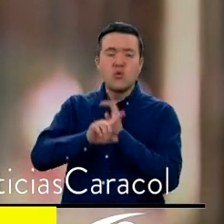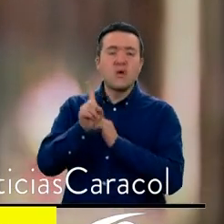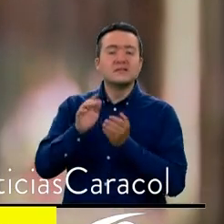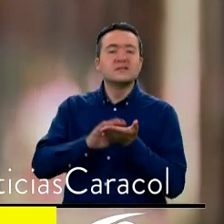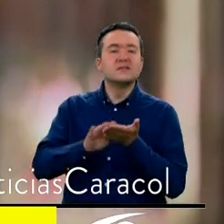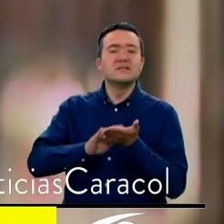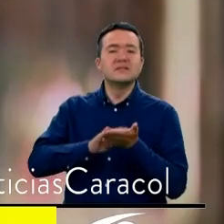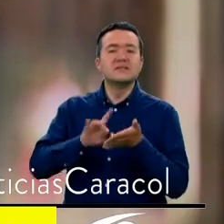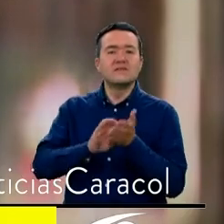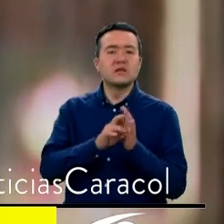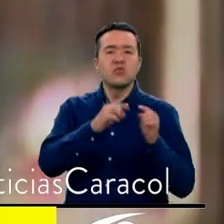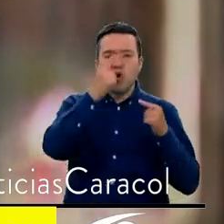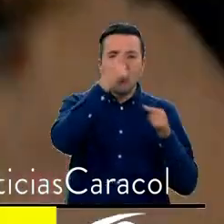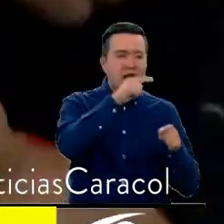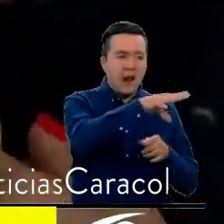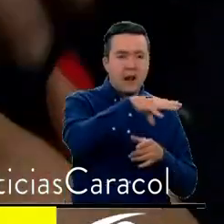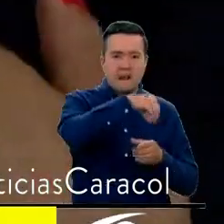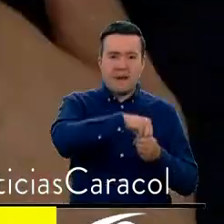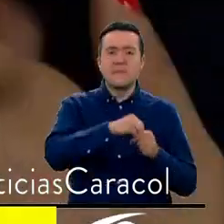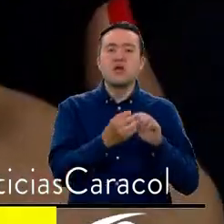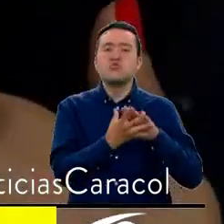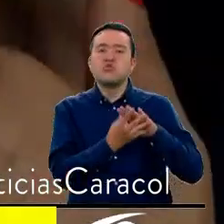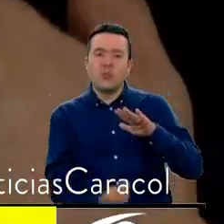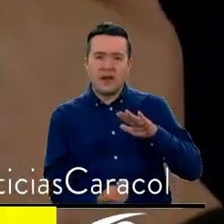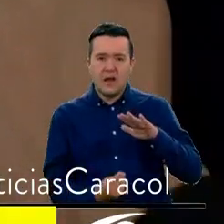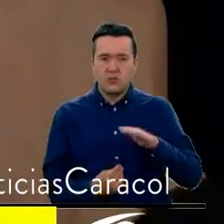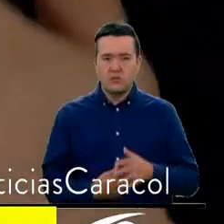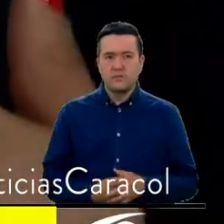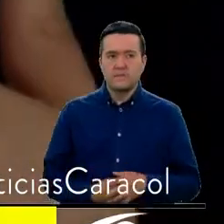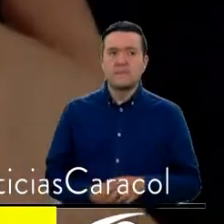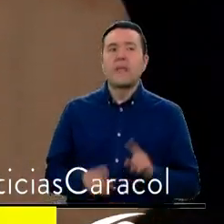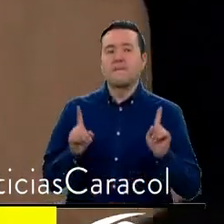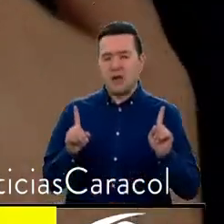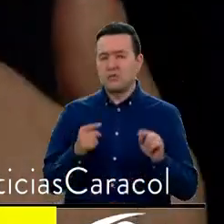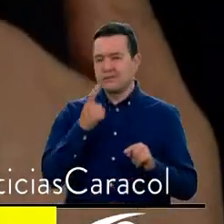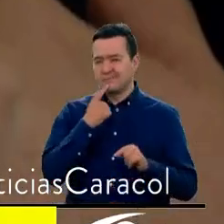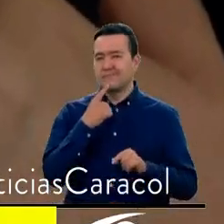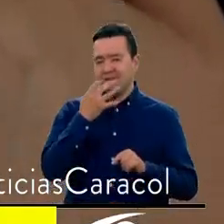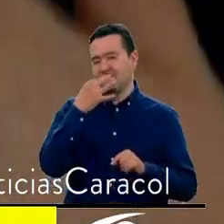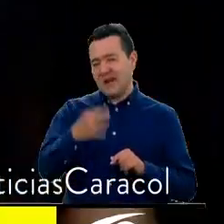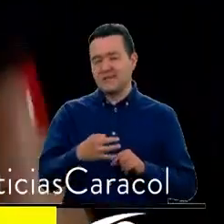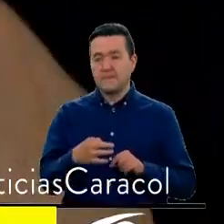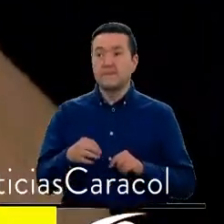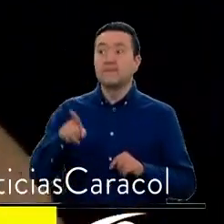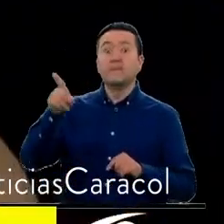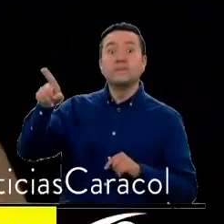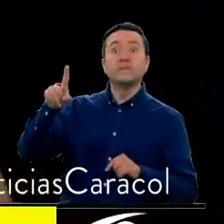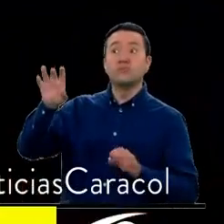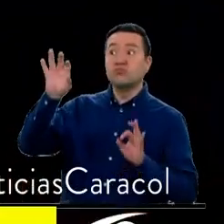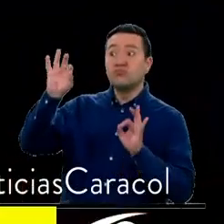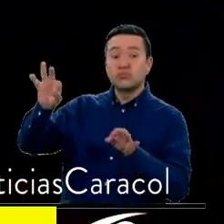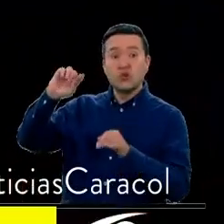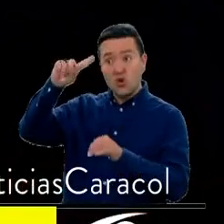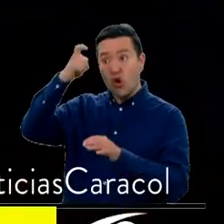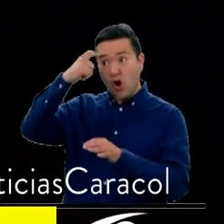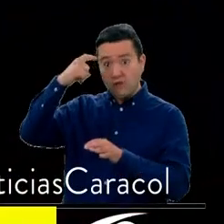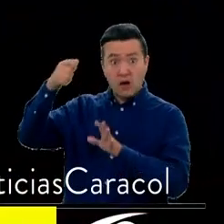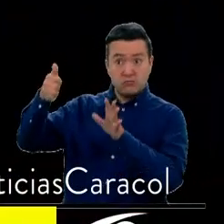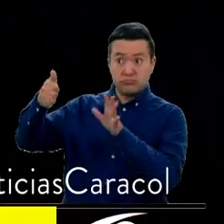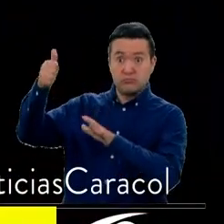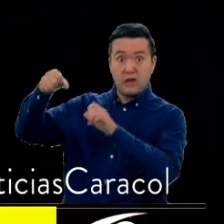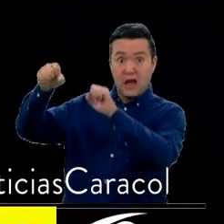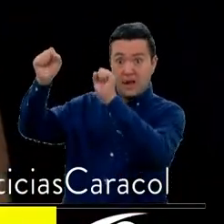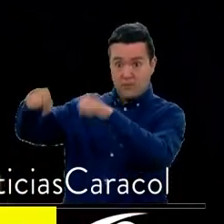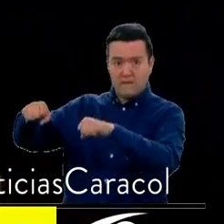del original, es un duplicado digital. Sin embargo, reconoce que desde el lanzamiento del certificado del gobierno, las suscripciones a su página incrementaron.